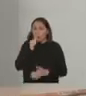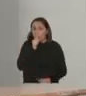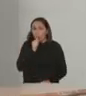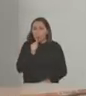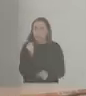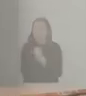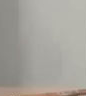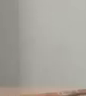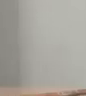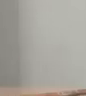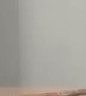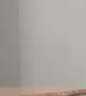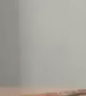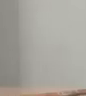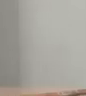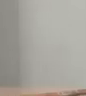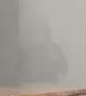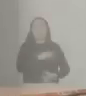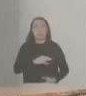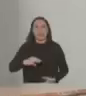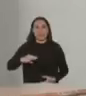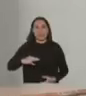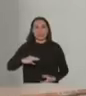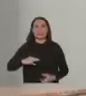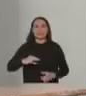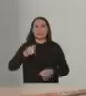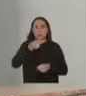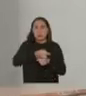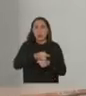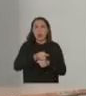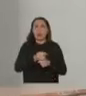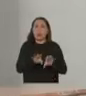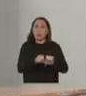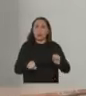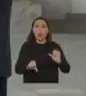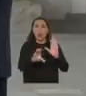tranquilo. Estoy tan así perdido en la hora. Es que le ha tocado mucha pega analizando los resultados.